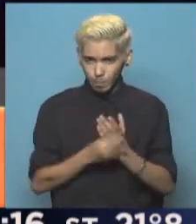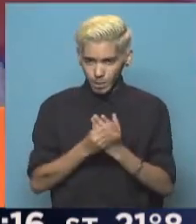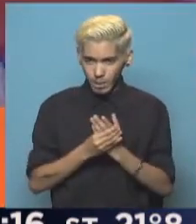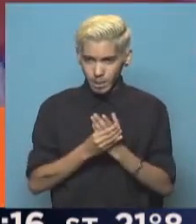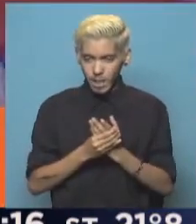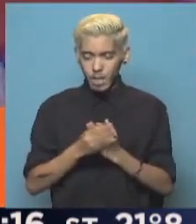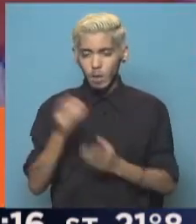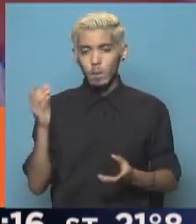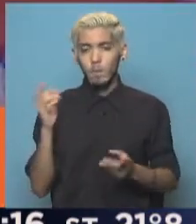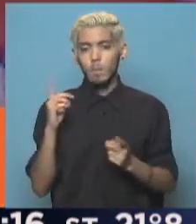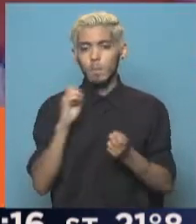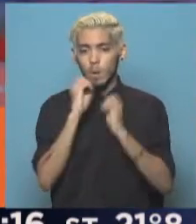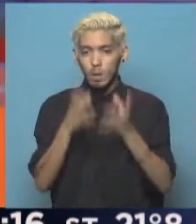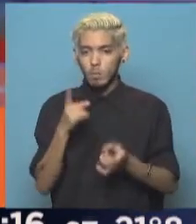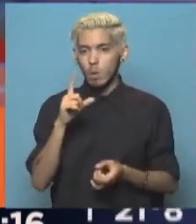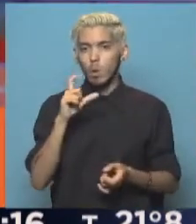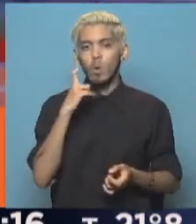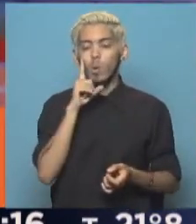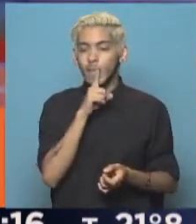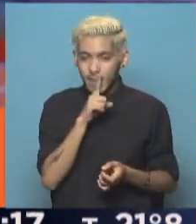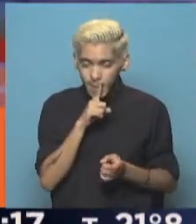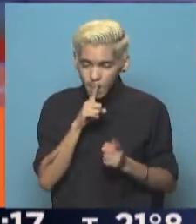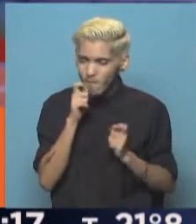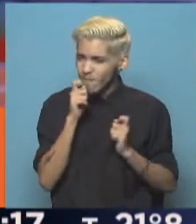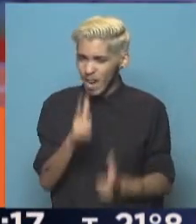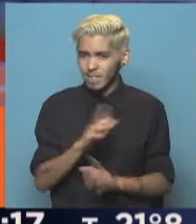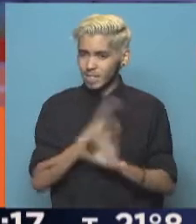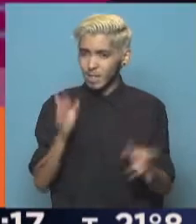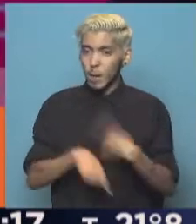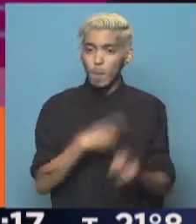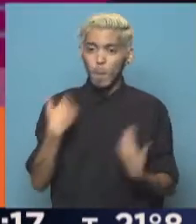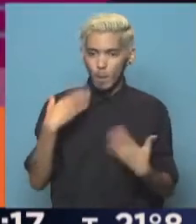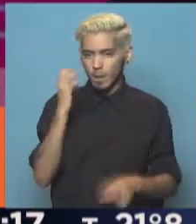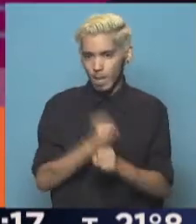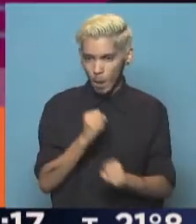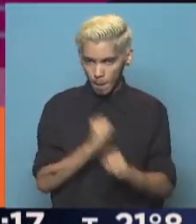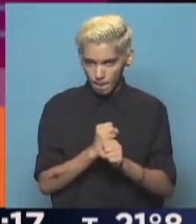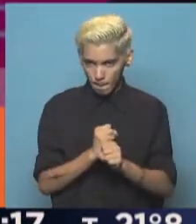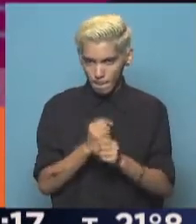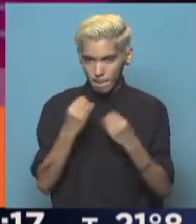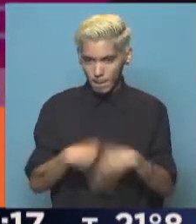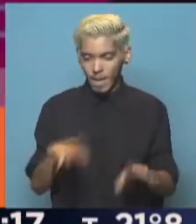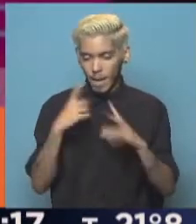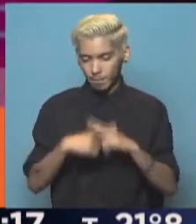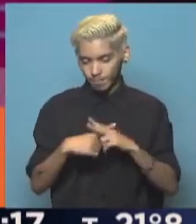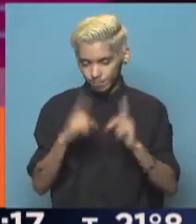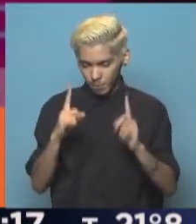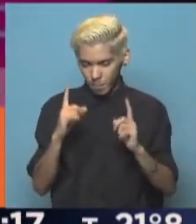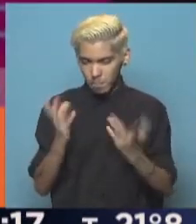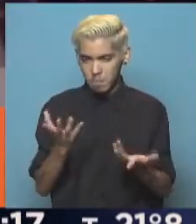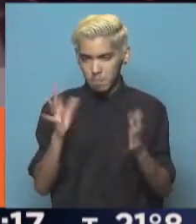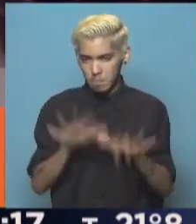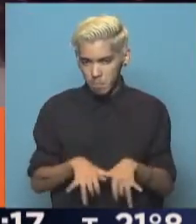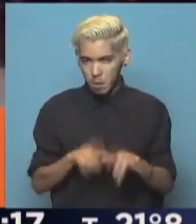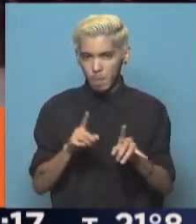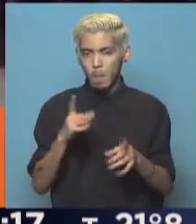te das de alta con tu kuyt es muy fácil y ya con eso puedes empezar a operar entonces ese sería el primer trámite y después en créditos para crecer que